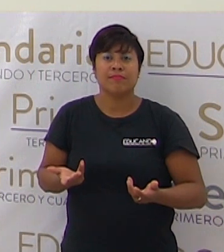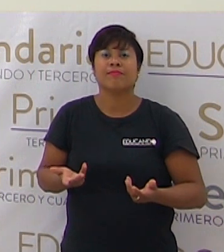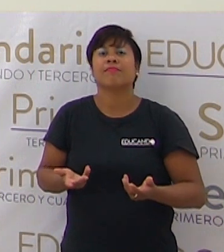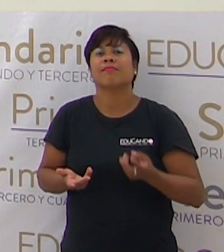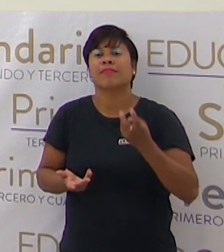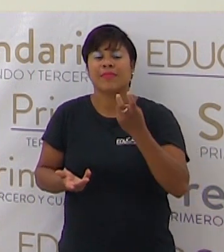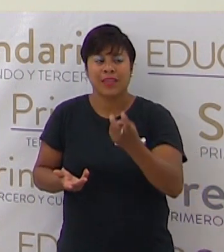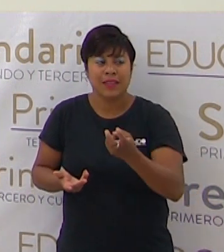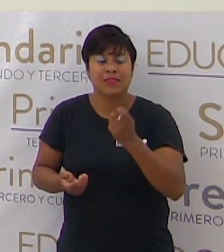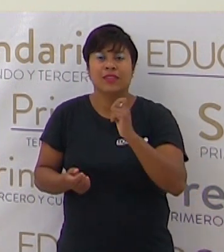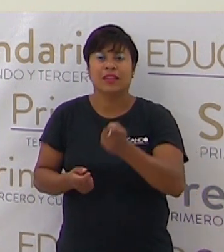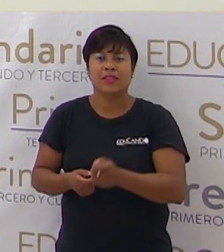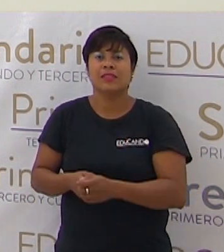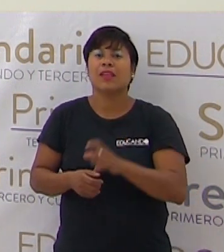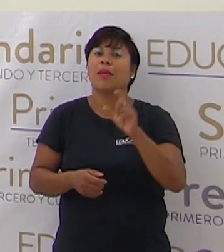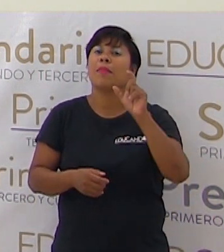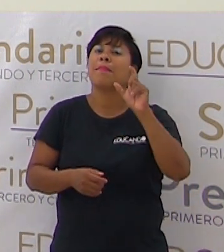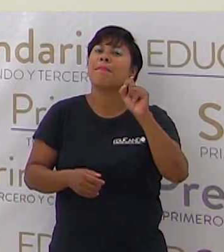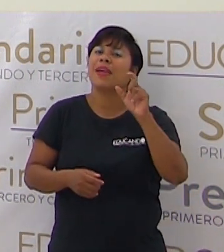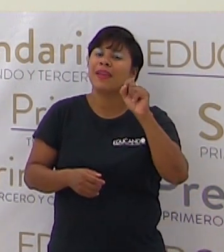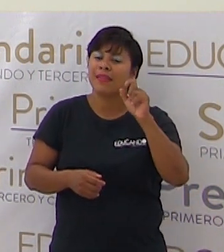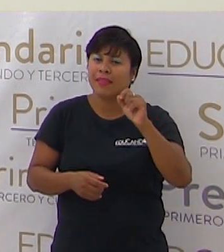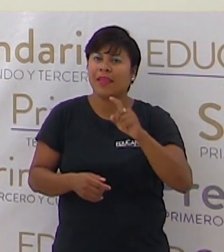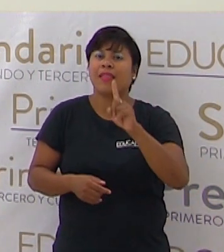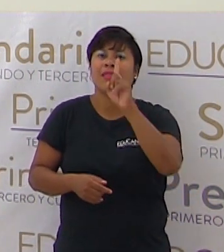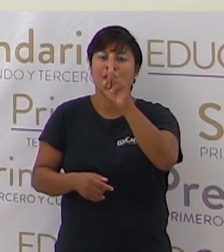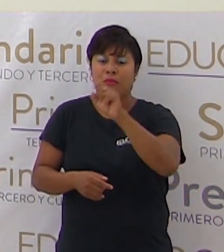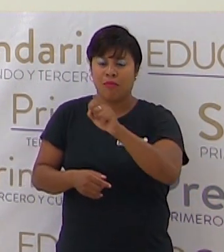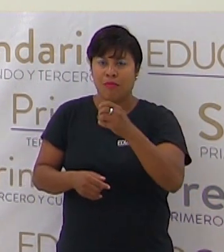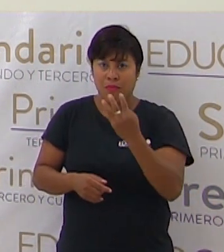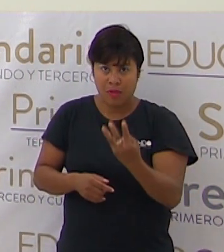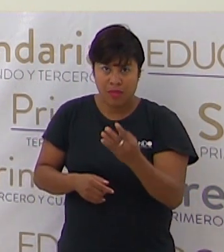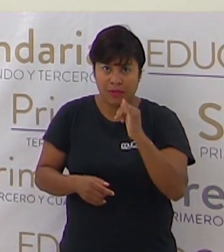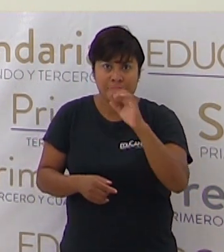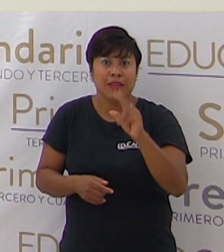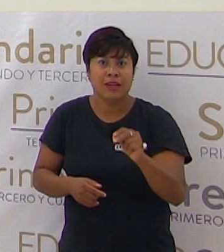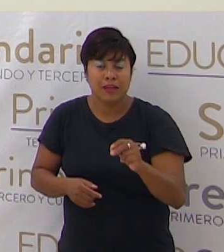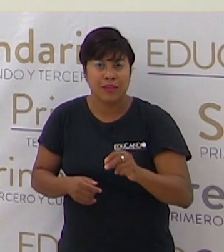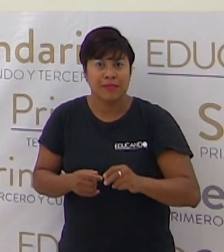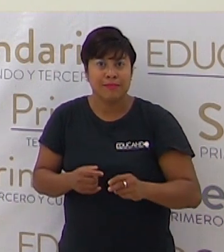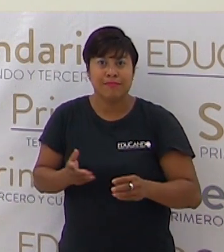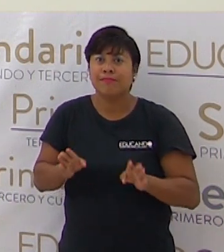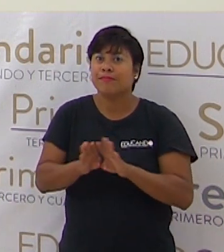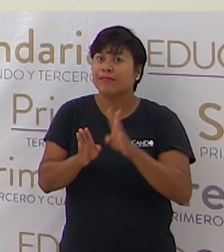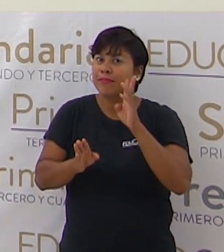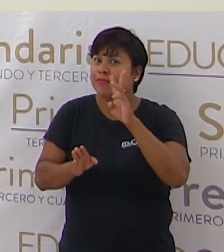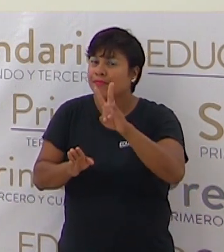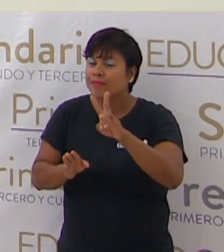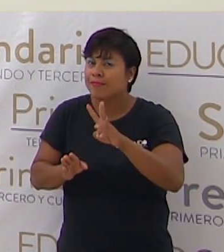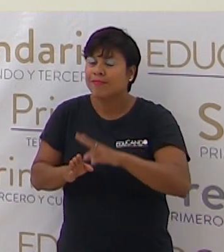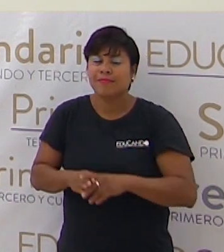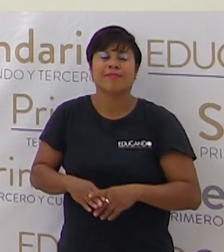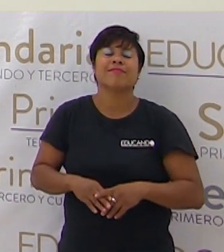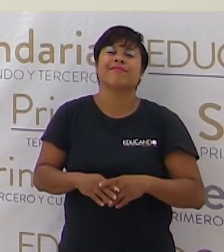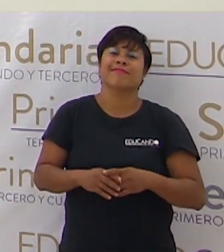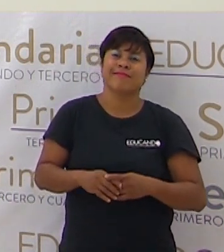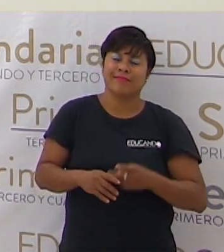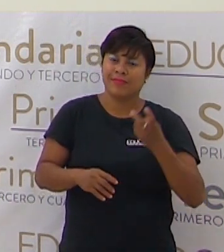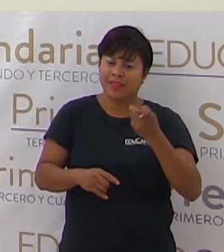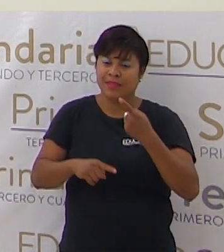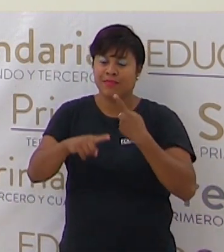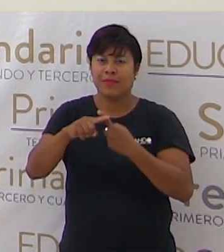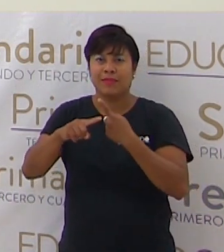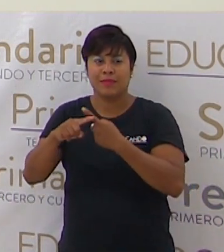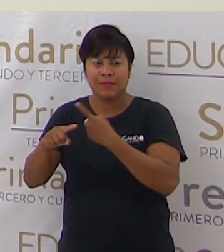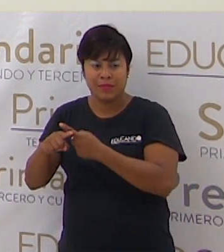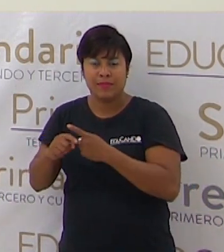Pues sería 20 de un cuarto, ¿sí o no? ¿Cómo lo comprobó? Ah, pues